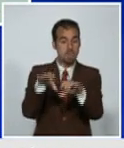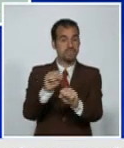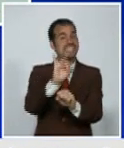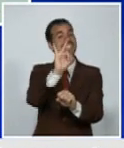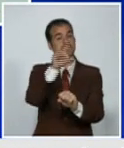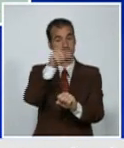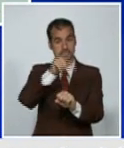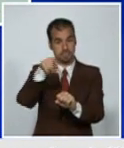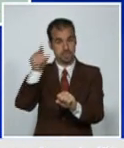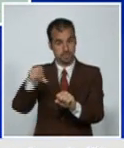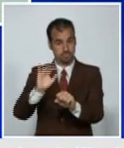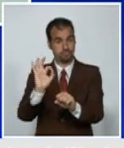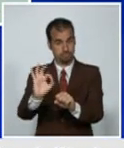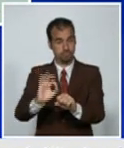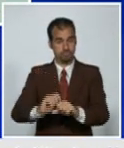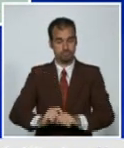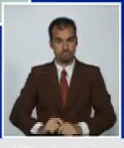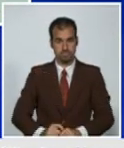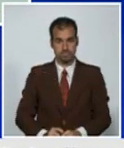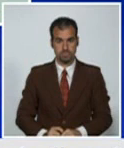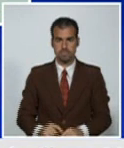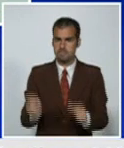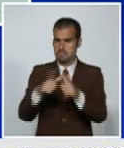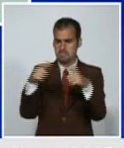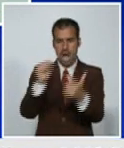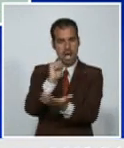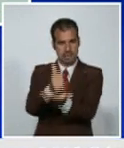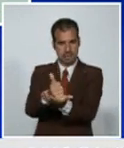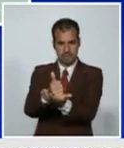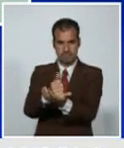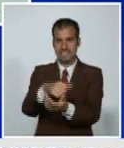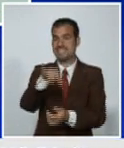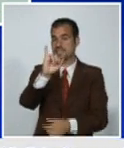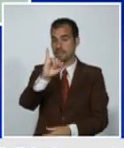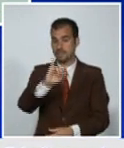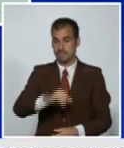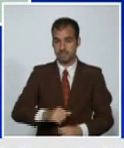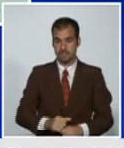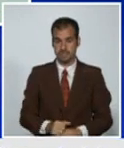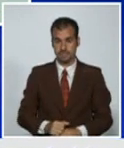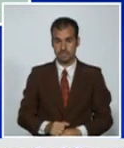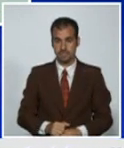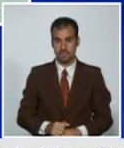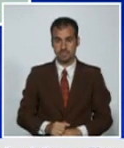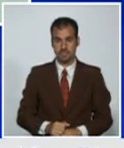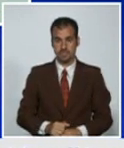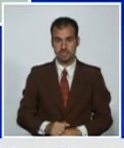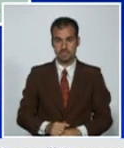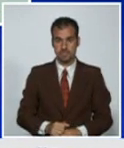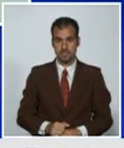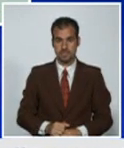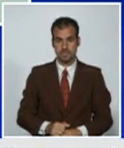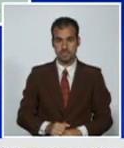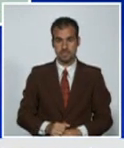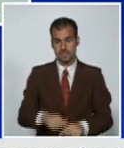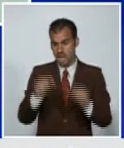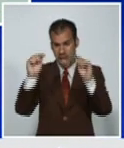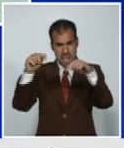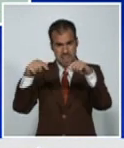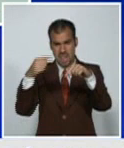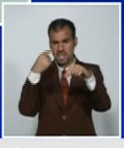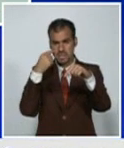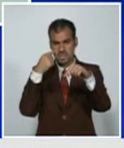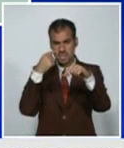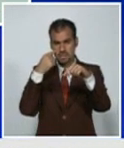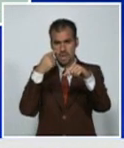anterior. El mayor número en Holguín, 6, que es además donde esta provincia ha tenido en